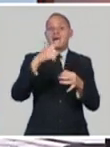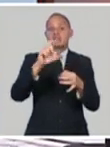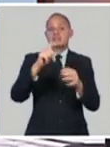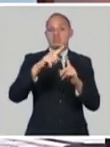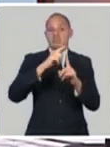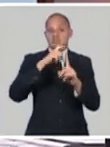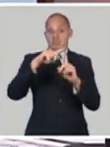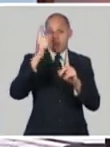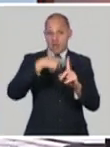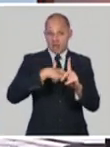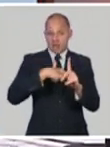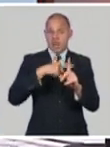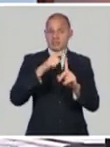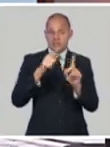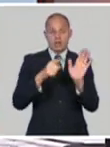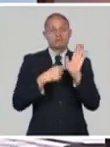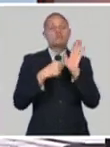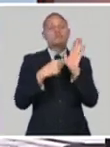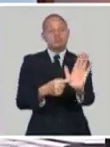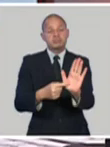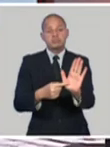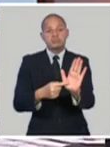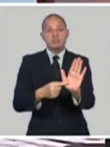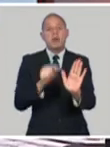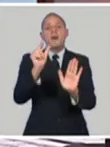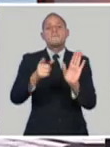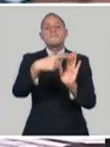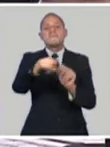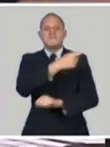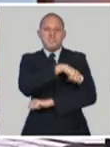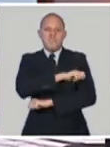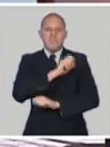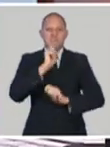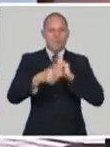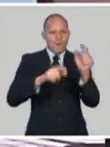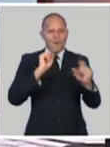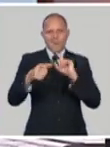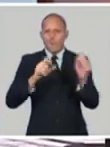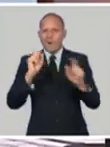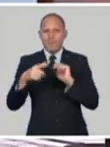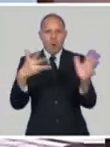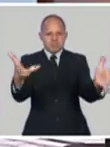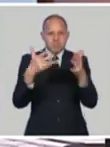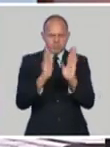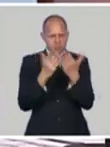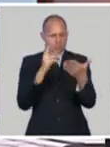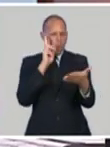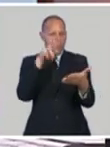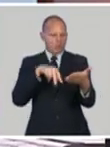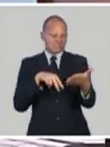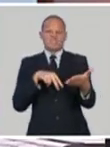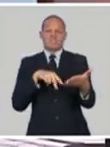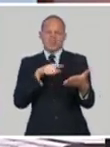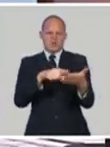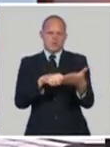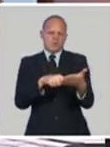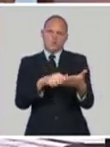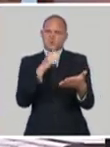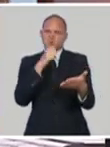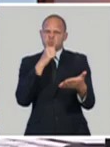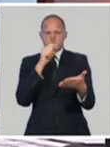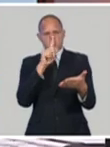de la población, porque hasta ese momento se había explicado qué cosa era la tarea de ordenamiento, pero